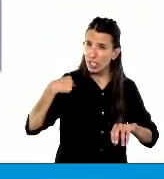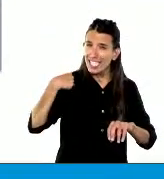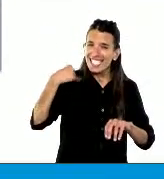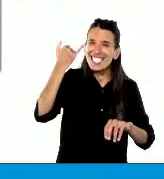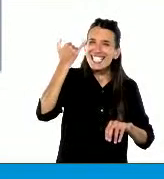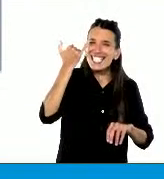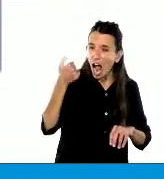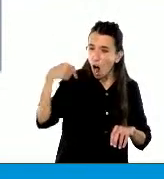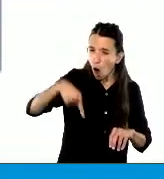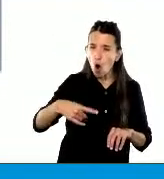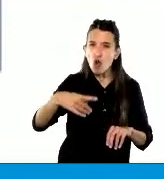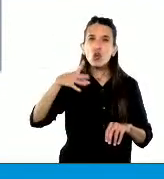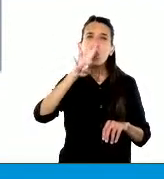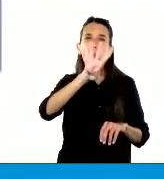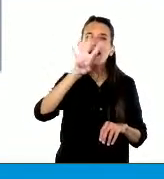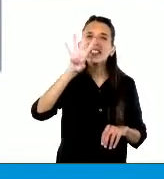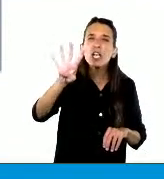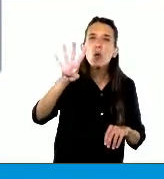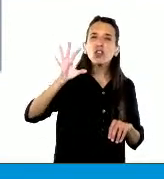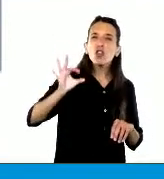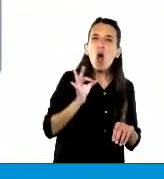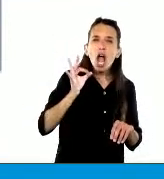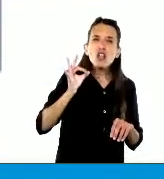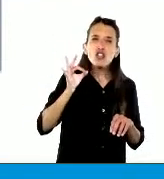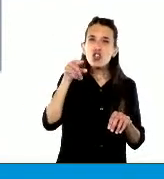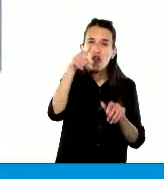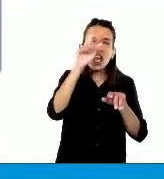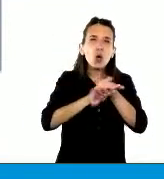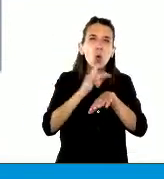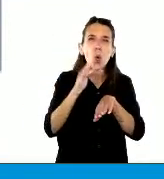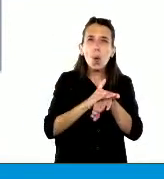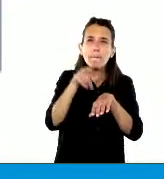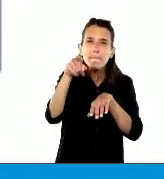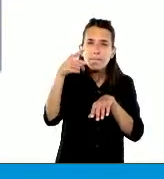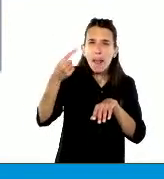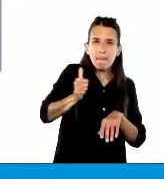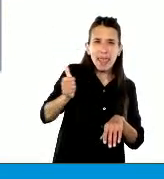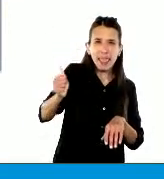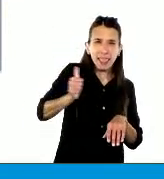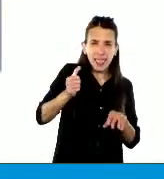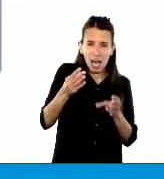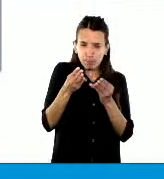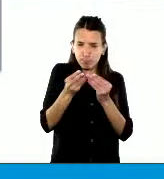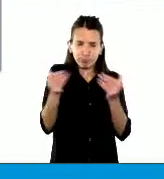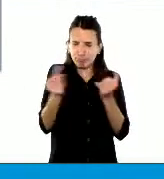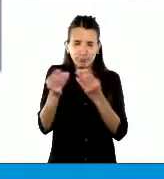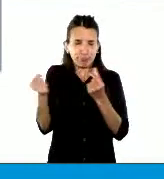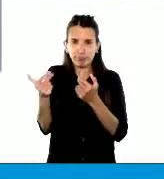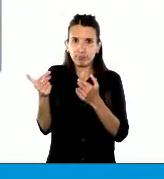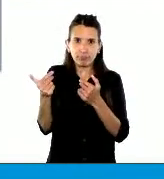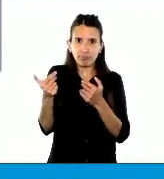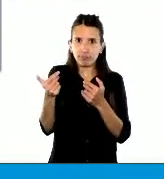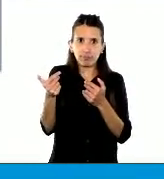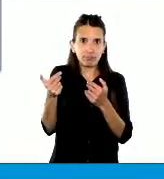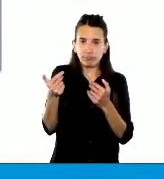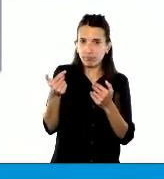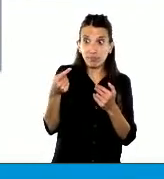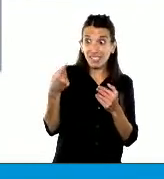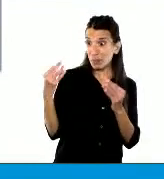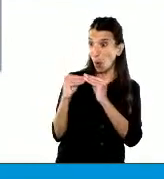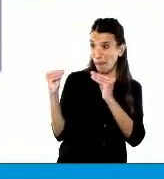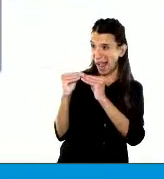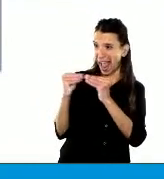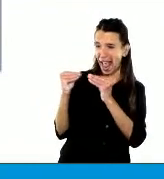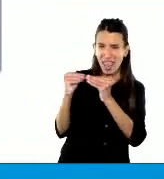44 años de su asesinato. Y ya en ese momento, Rodolfo Walsh planteaba muchas de las cosas que